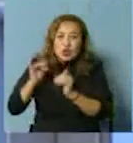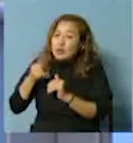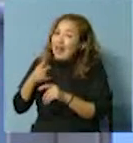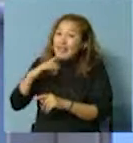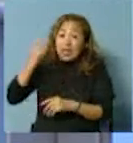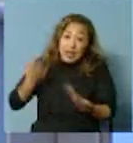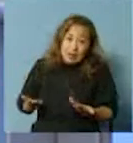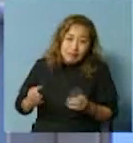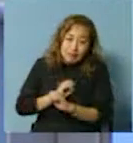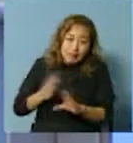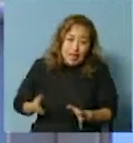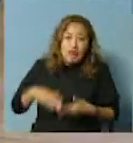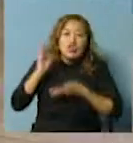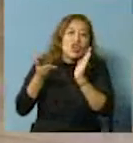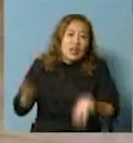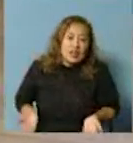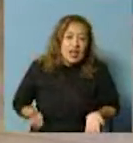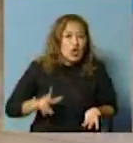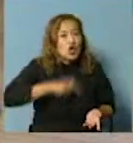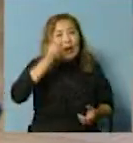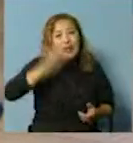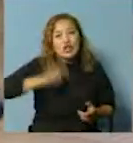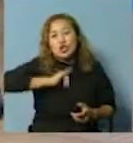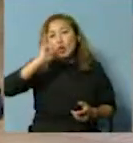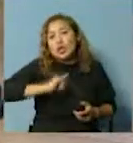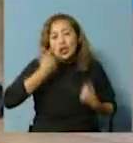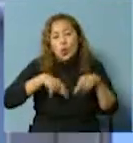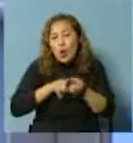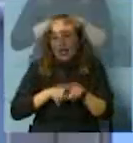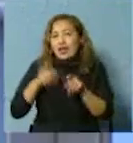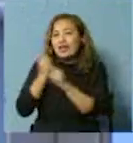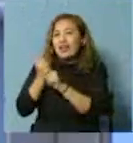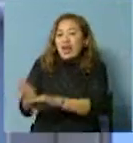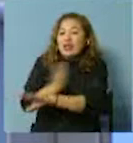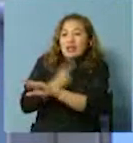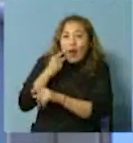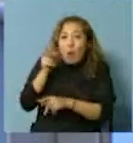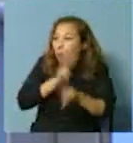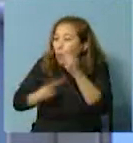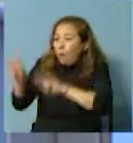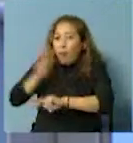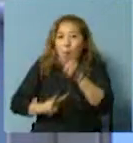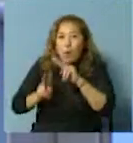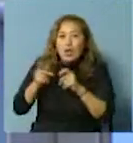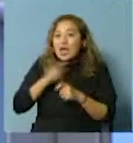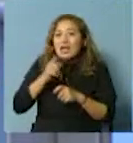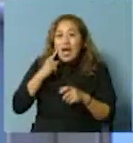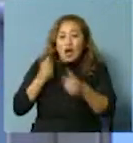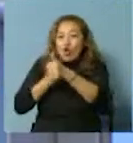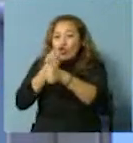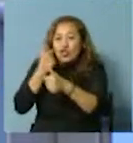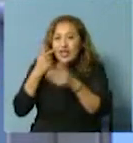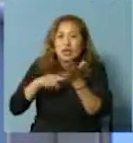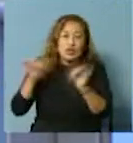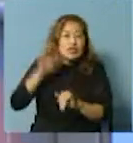porque otros medios también contra los trabajan detrás de la noticia y corren detrás de la noticia y